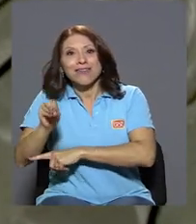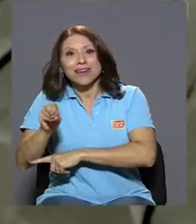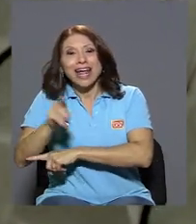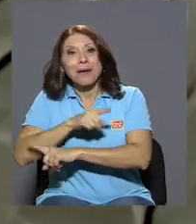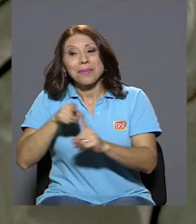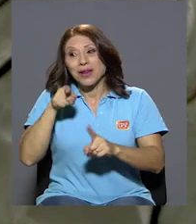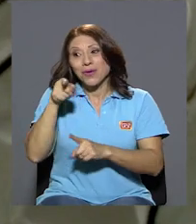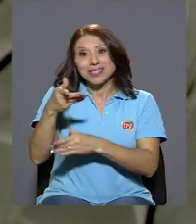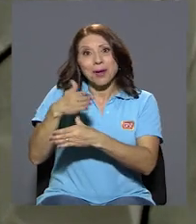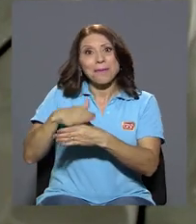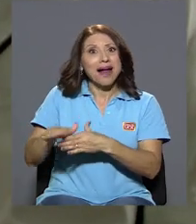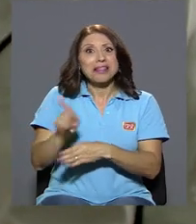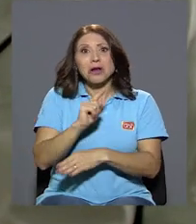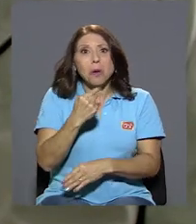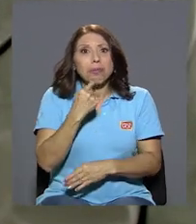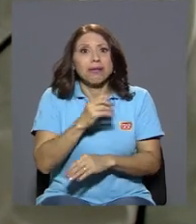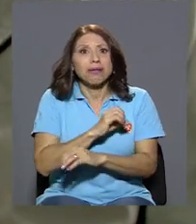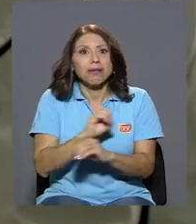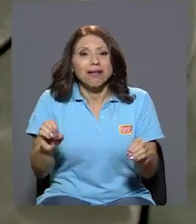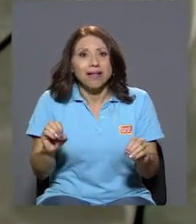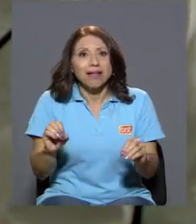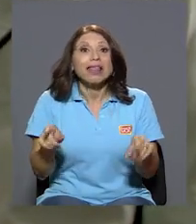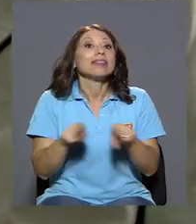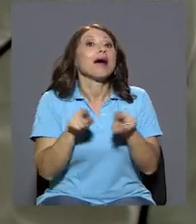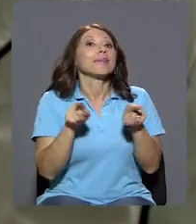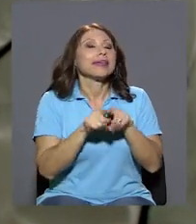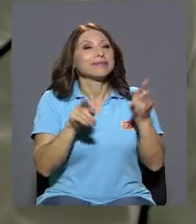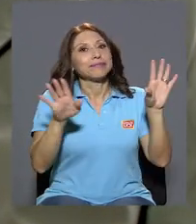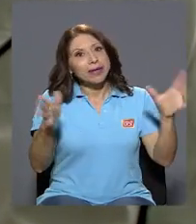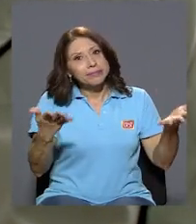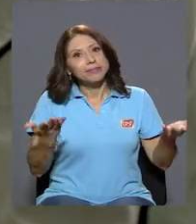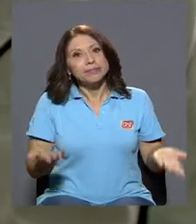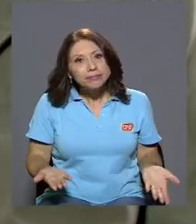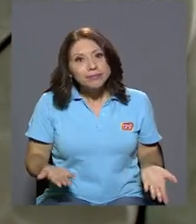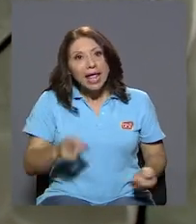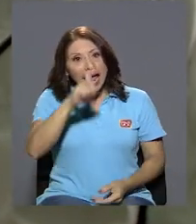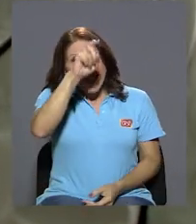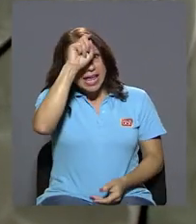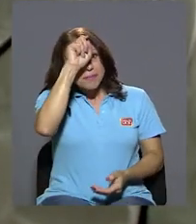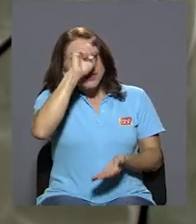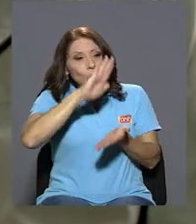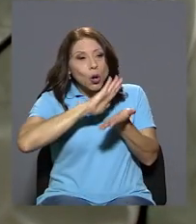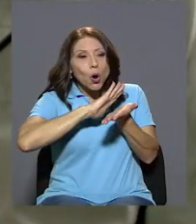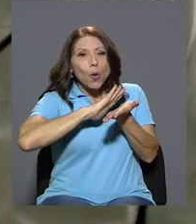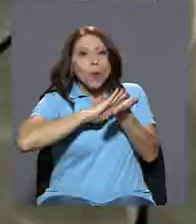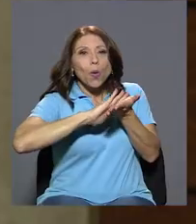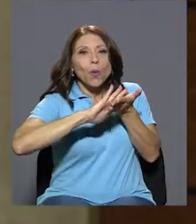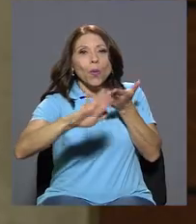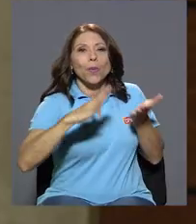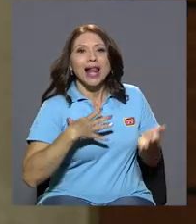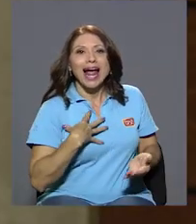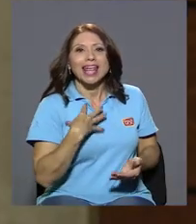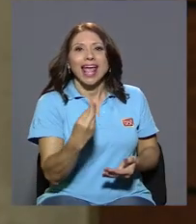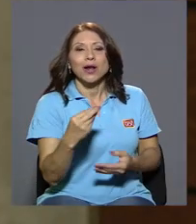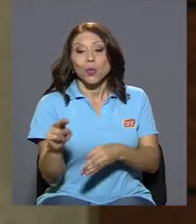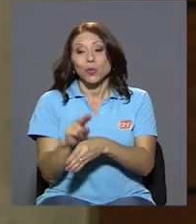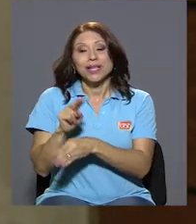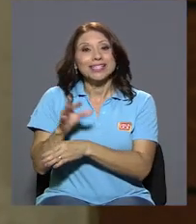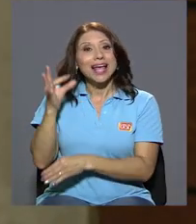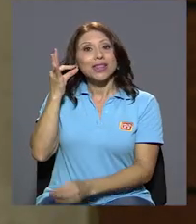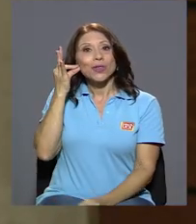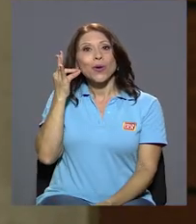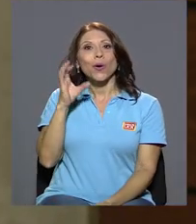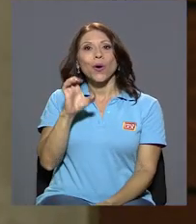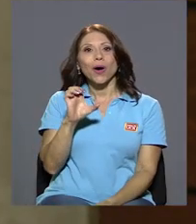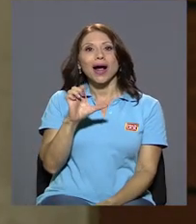paltrow esa parte el colmo de que blanquearon egipto utilizando a cleopatra que era